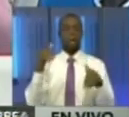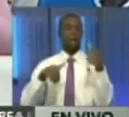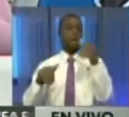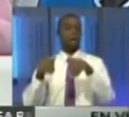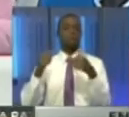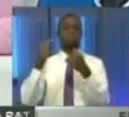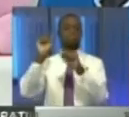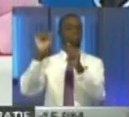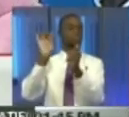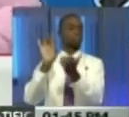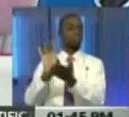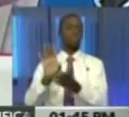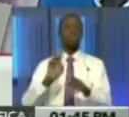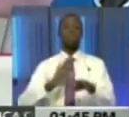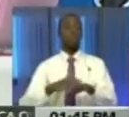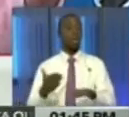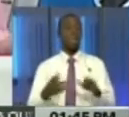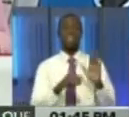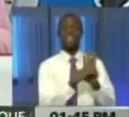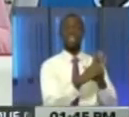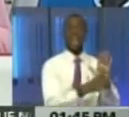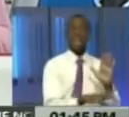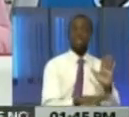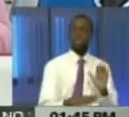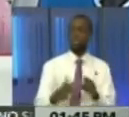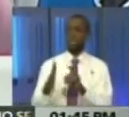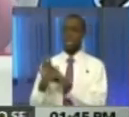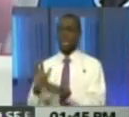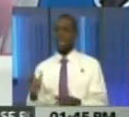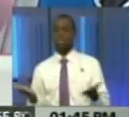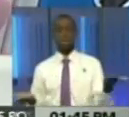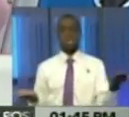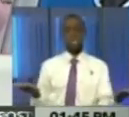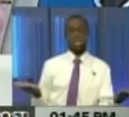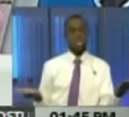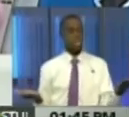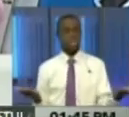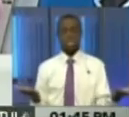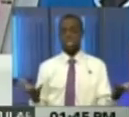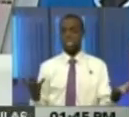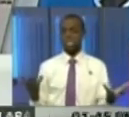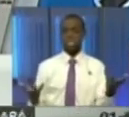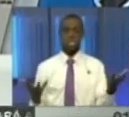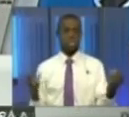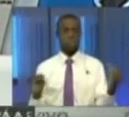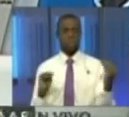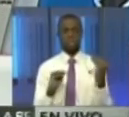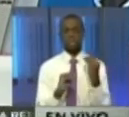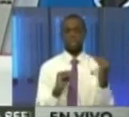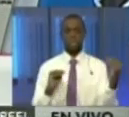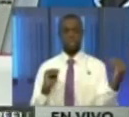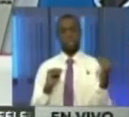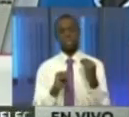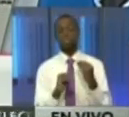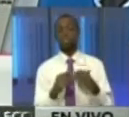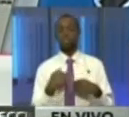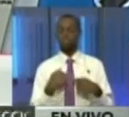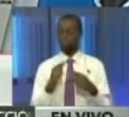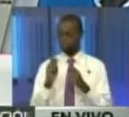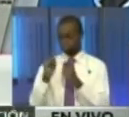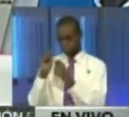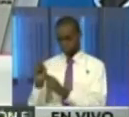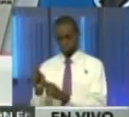los intereses y los derechos son contrapuesto, el Consejo tiene que estar en el cumplimiento estricto. En